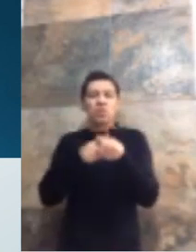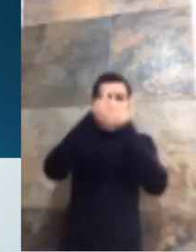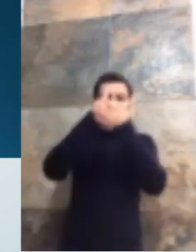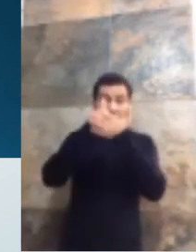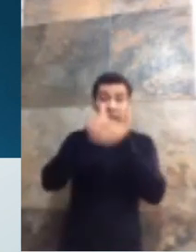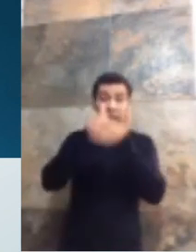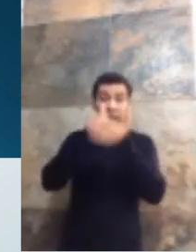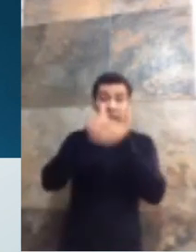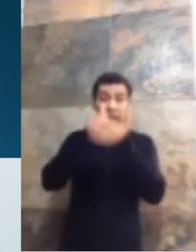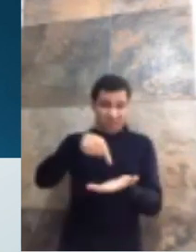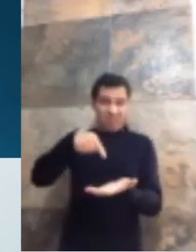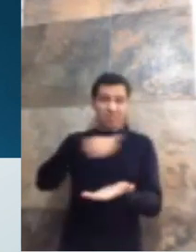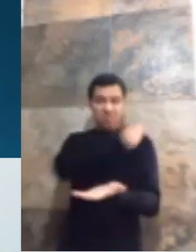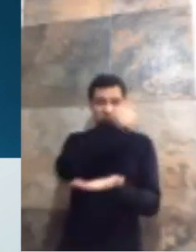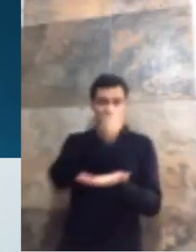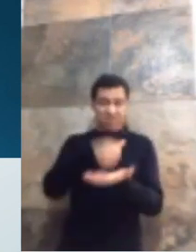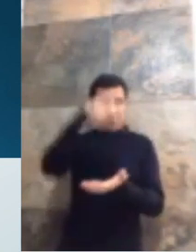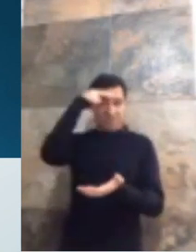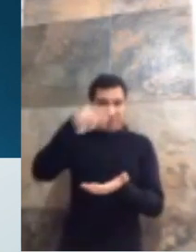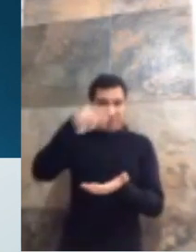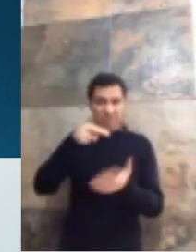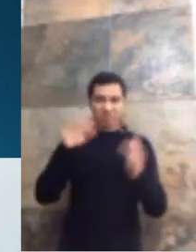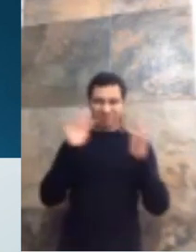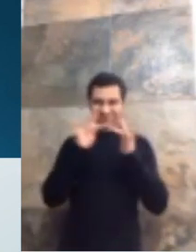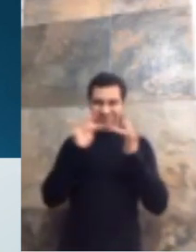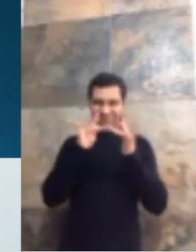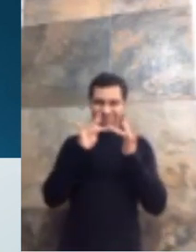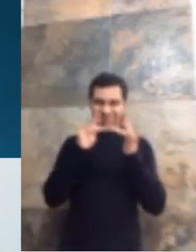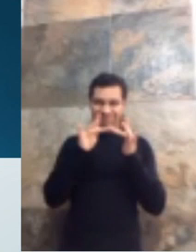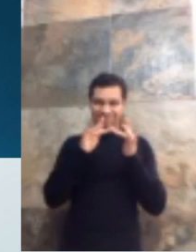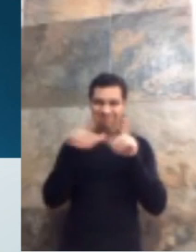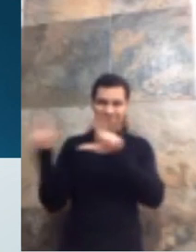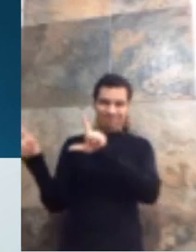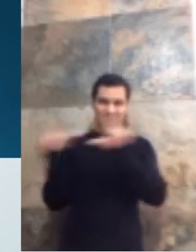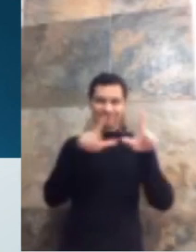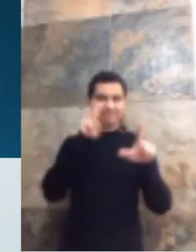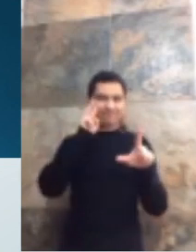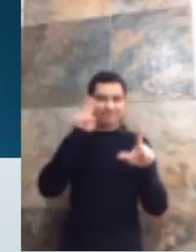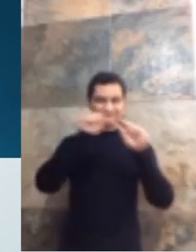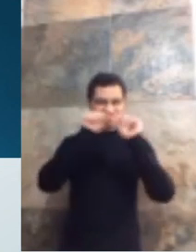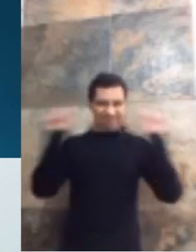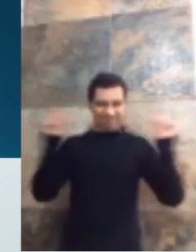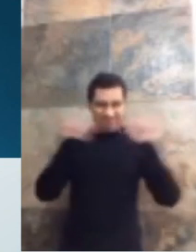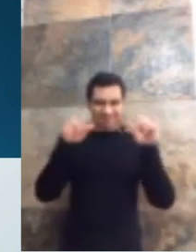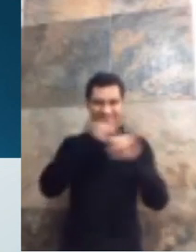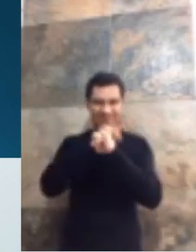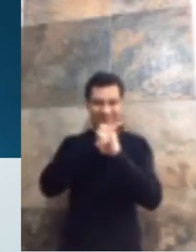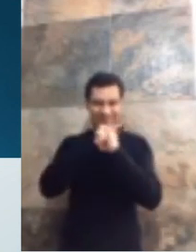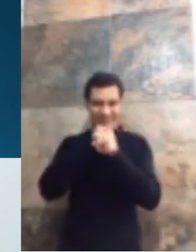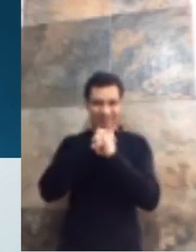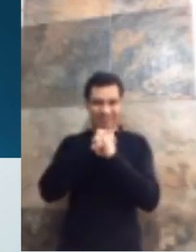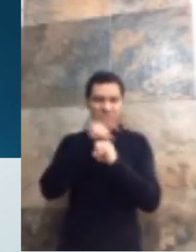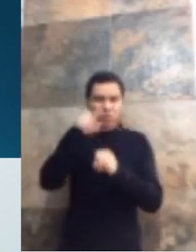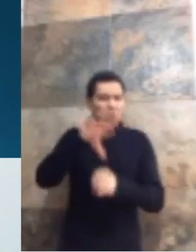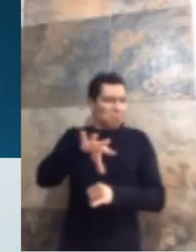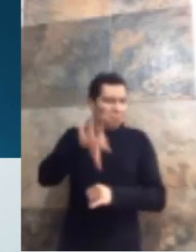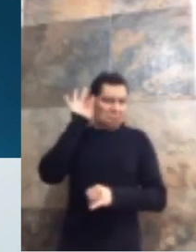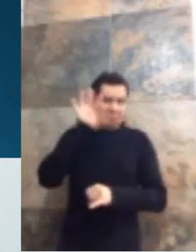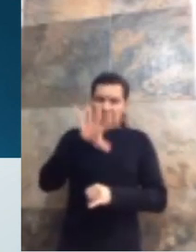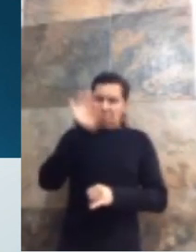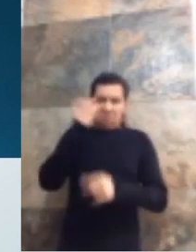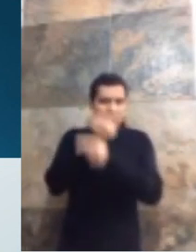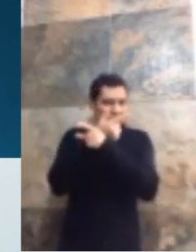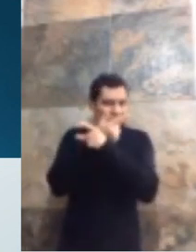alrededores. Básicamente lo que tenemos que recordar es que la persona tiene derecho a elegir. Hay personas que tienen